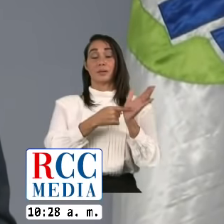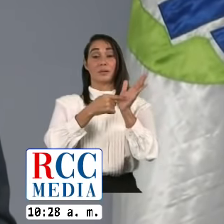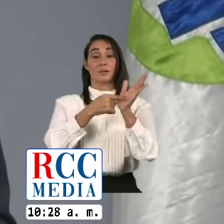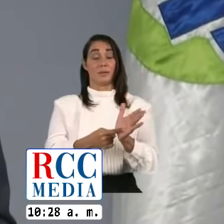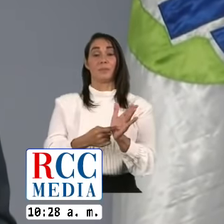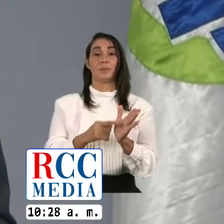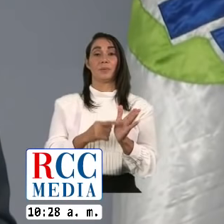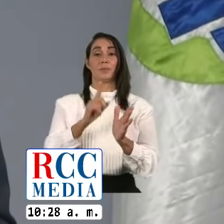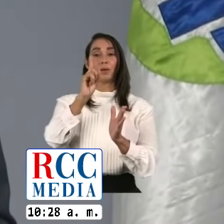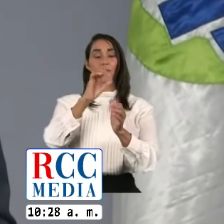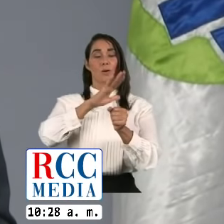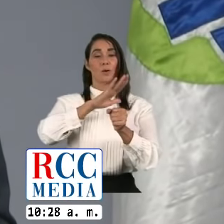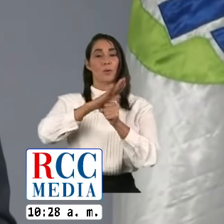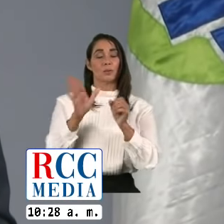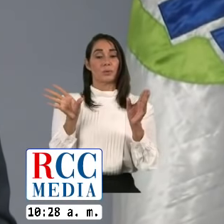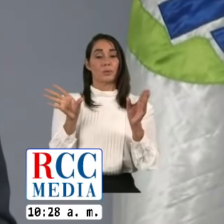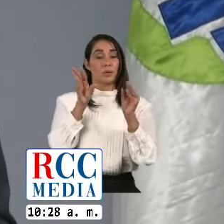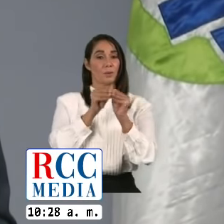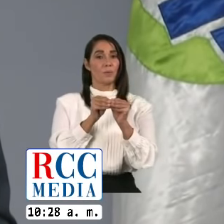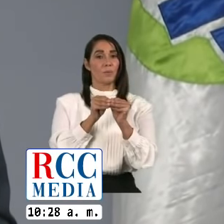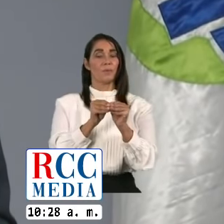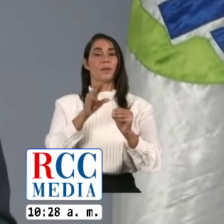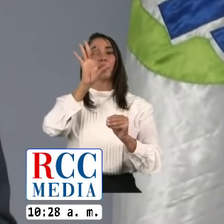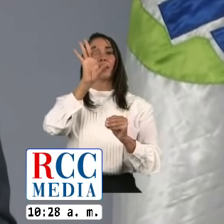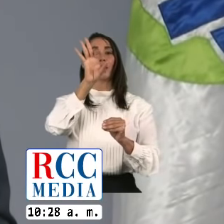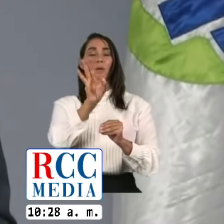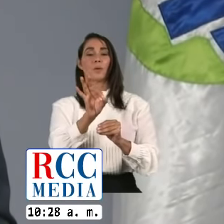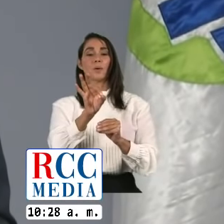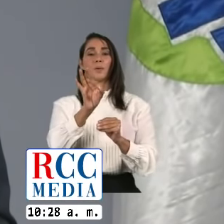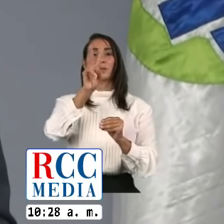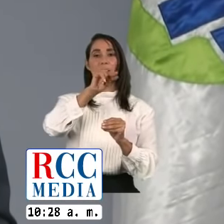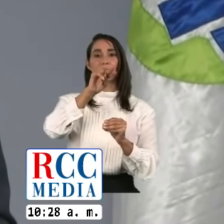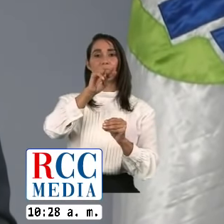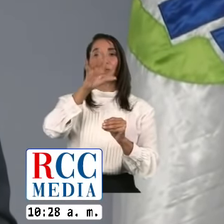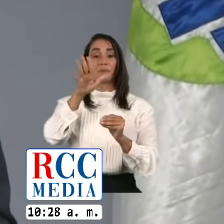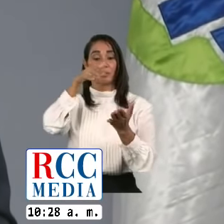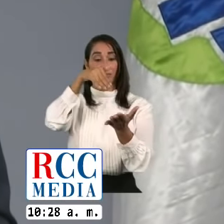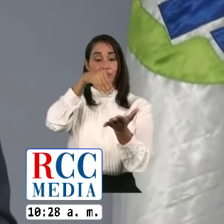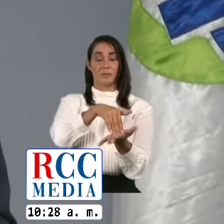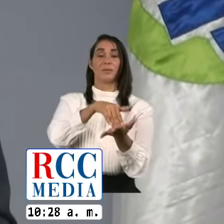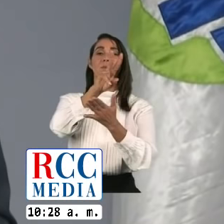reportaron un total acumulado de